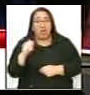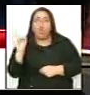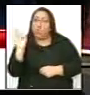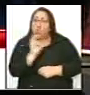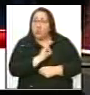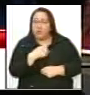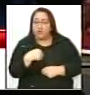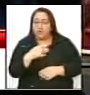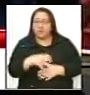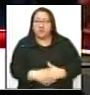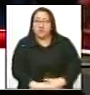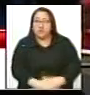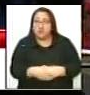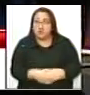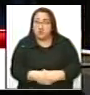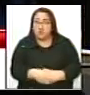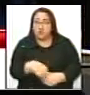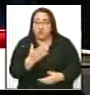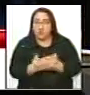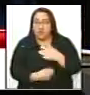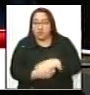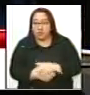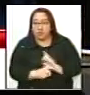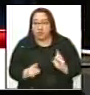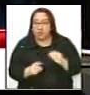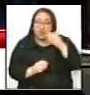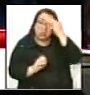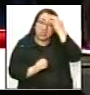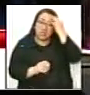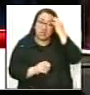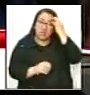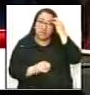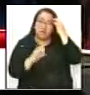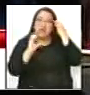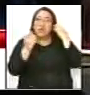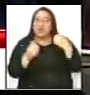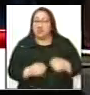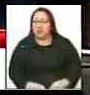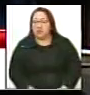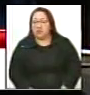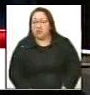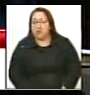vamos a estar de la mano con la corrupción. Sí creemos...